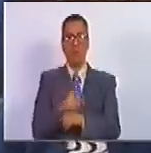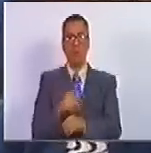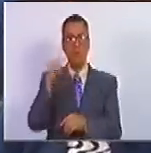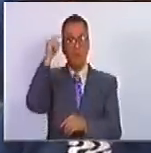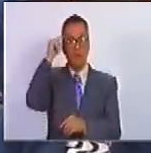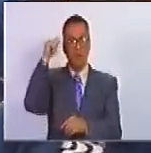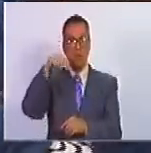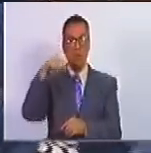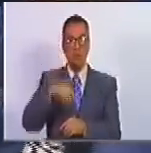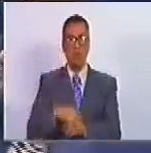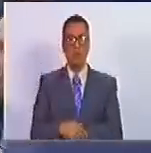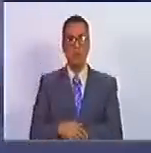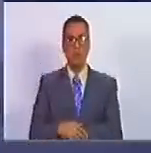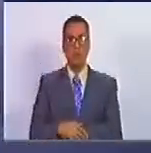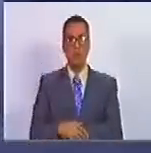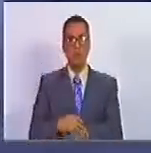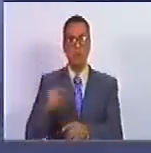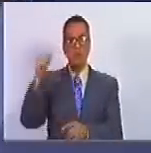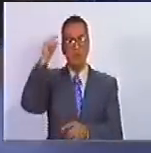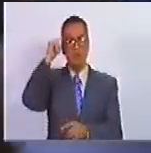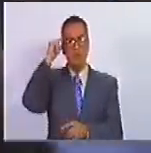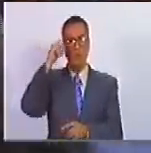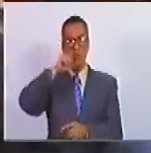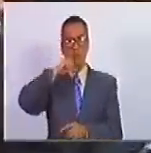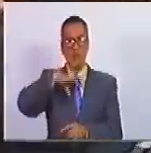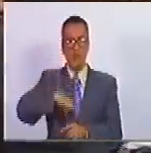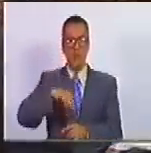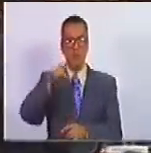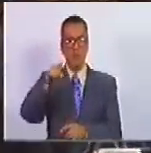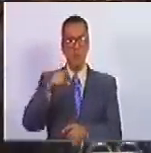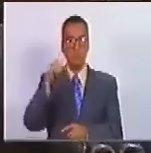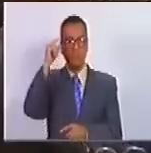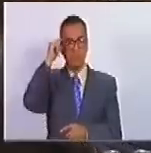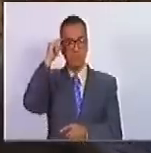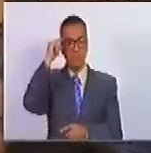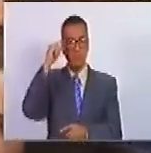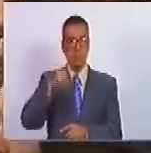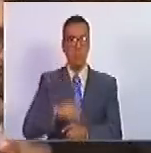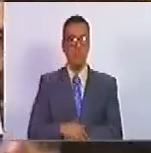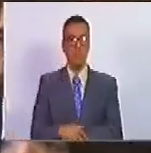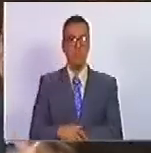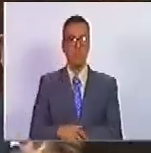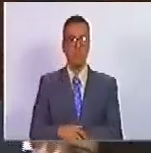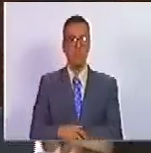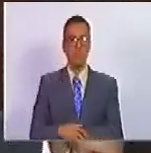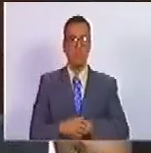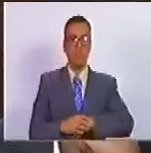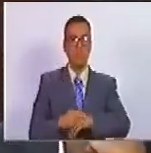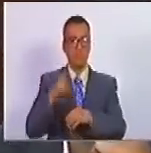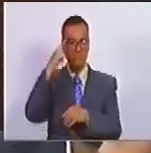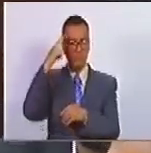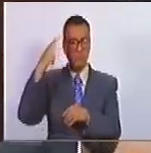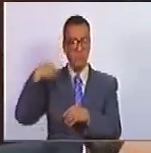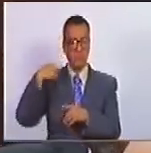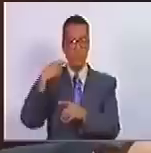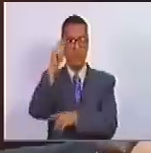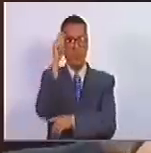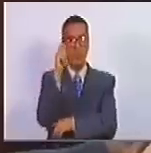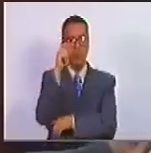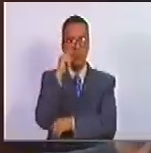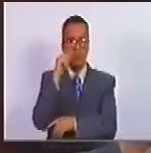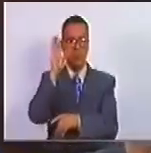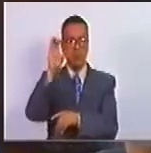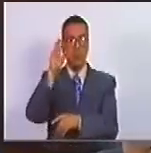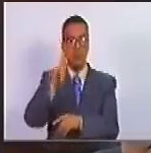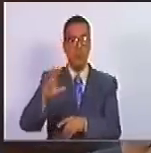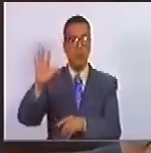Hoy, fecha histórica, fecha que nos enorgullece de ser diputados y diputadas de la